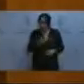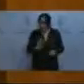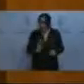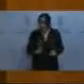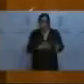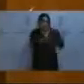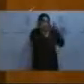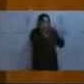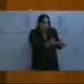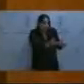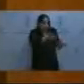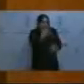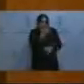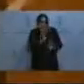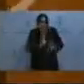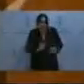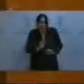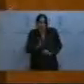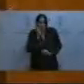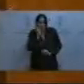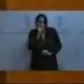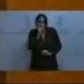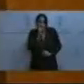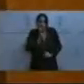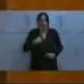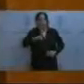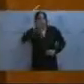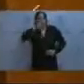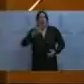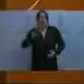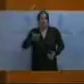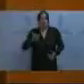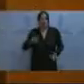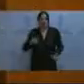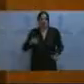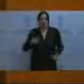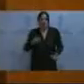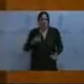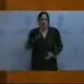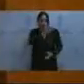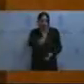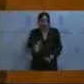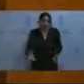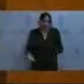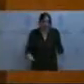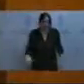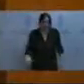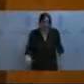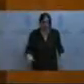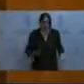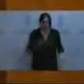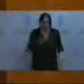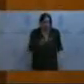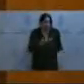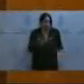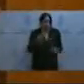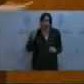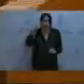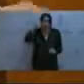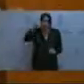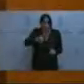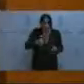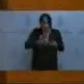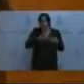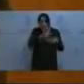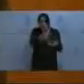comunica sin sonrojarse y viene aquí sacando pecho. Pero ¿qué broma es esta? Llevan toda la vida haciendo gala con las ayudas